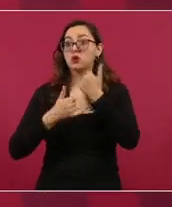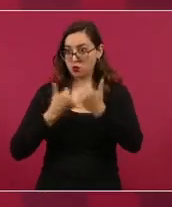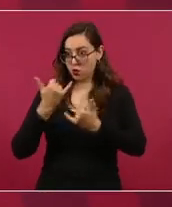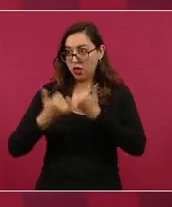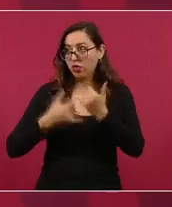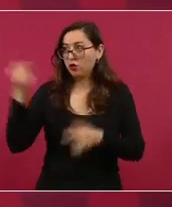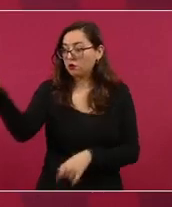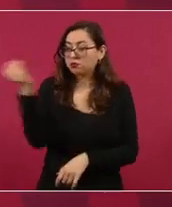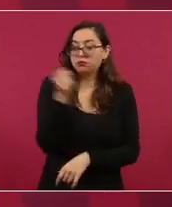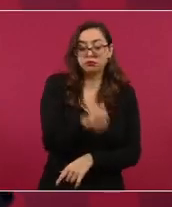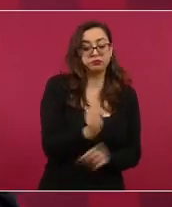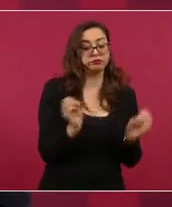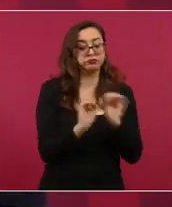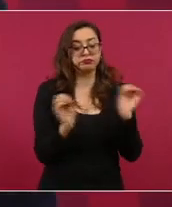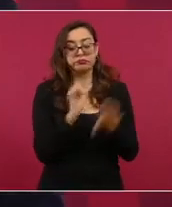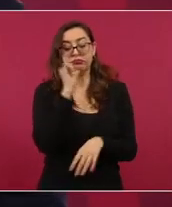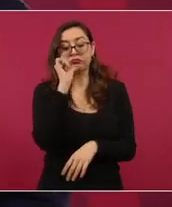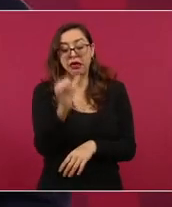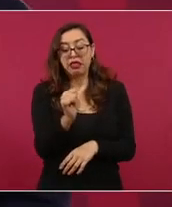no va a los estadios.